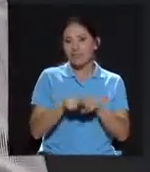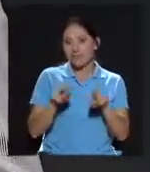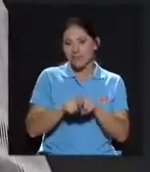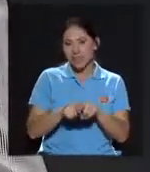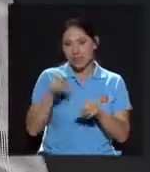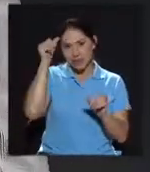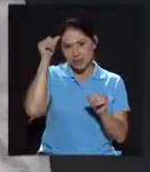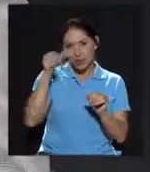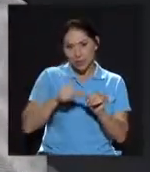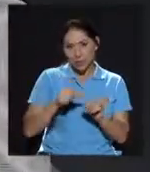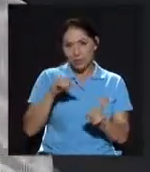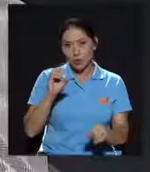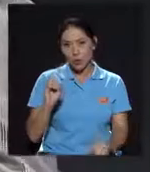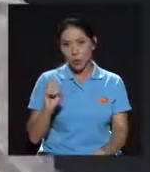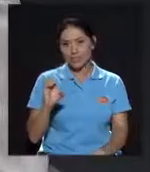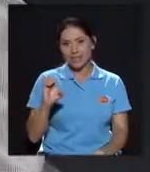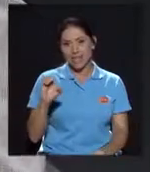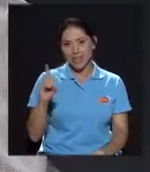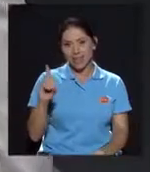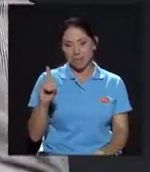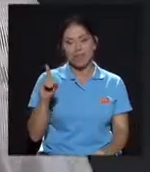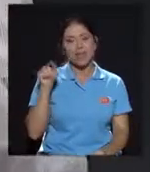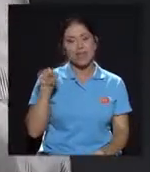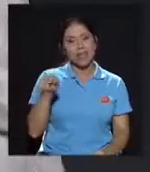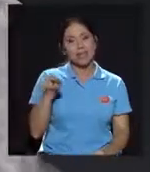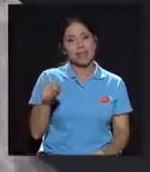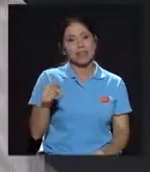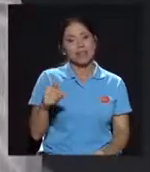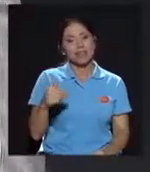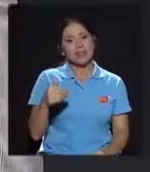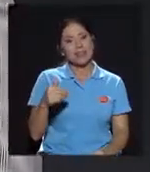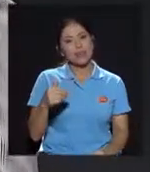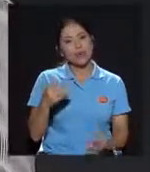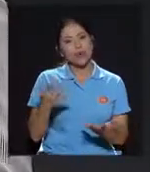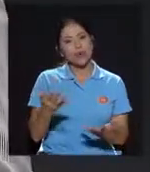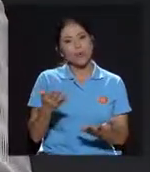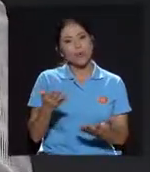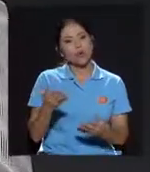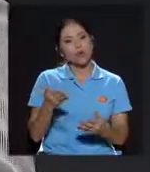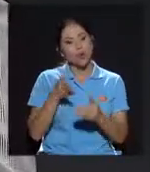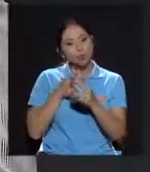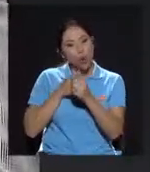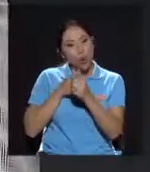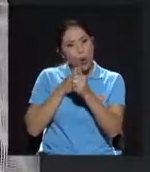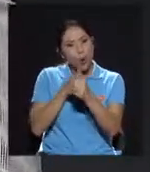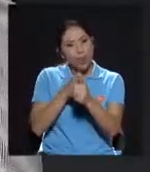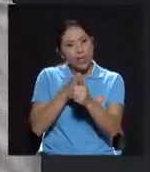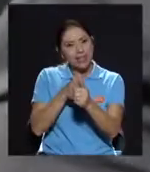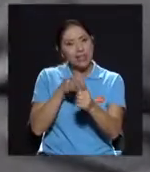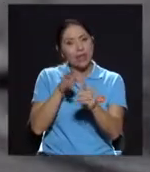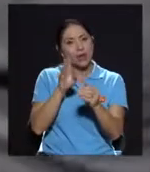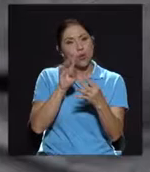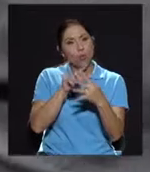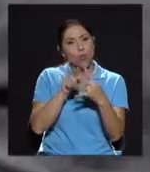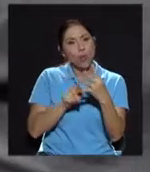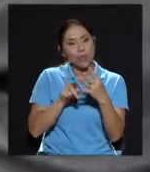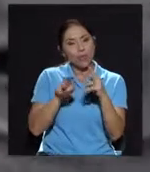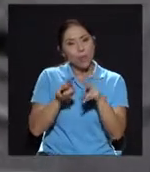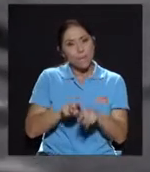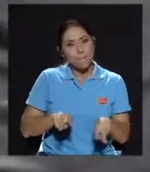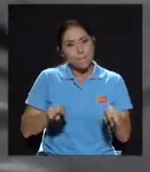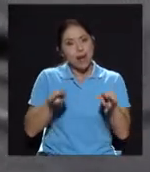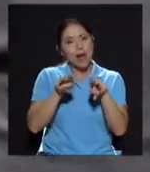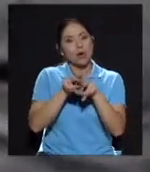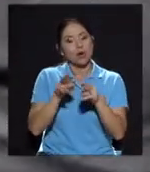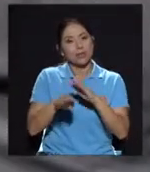que la ocde esencialmente tiene nos orienta en cuatro valores básicos el valor de la